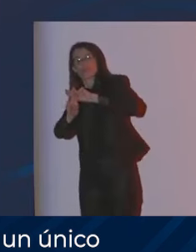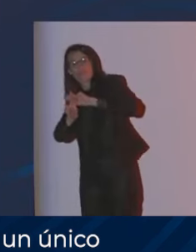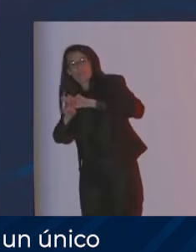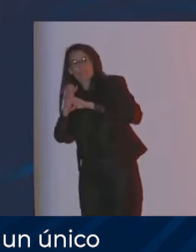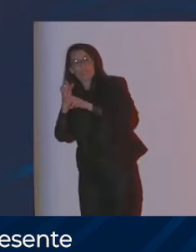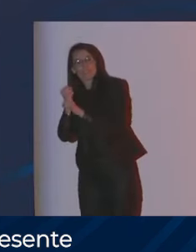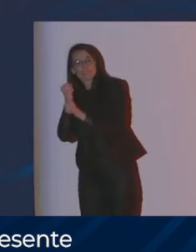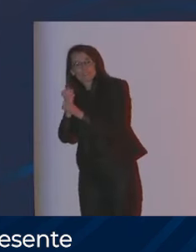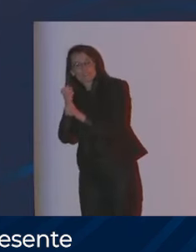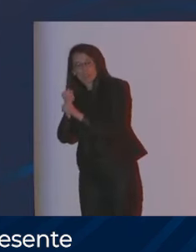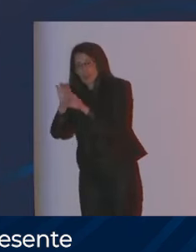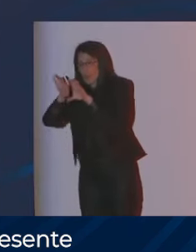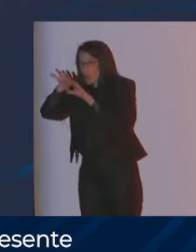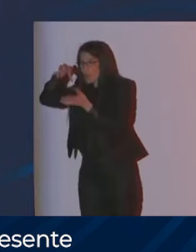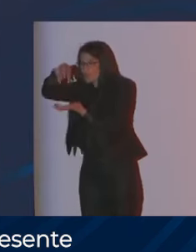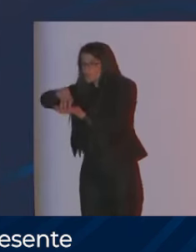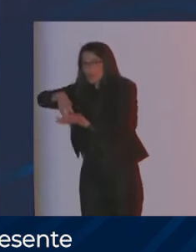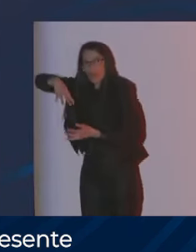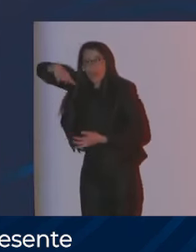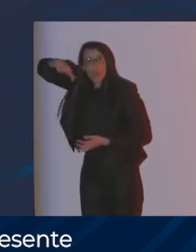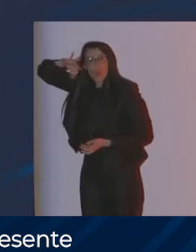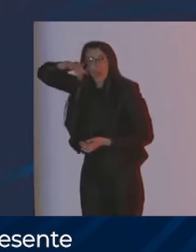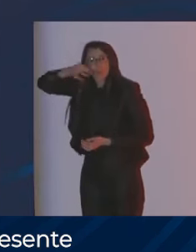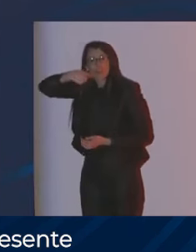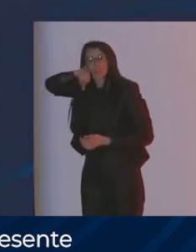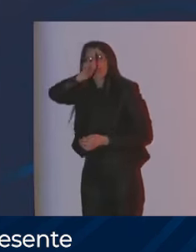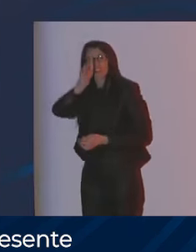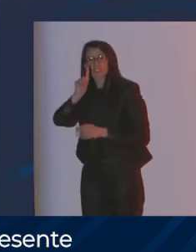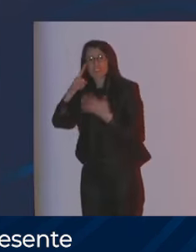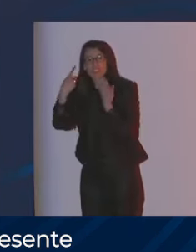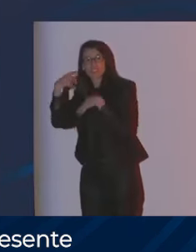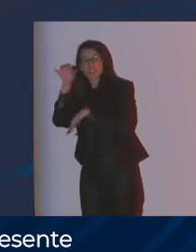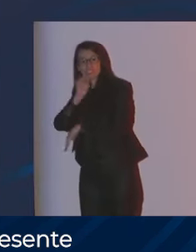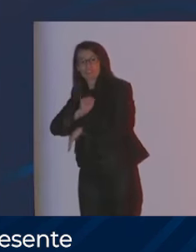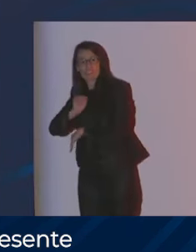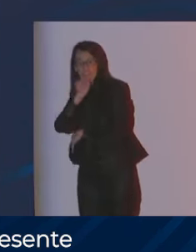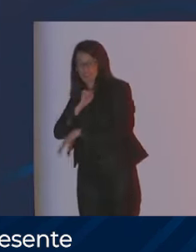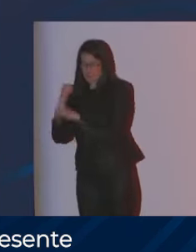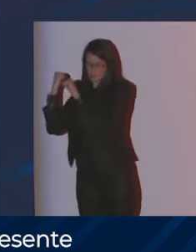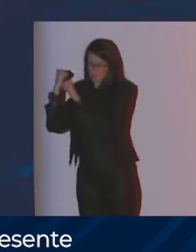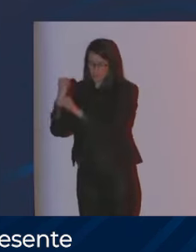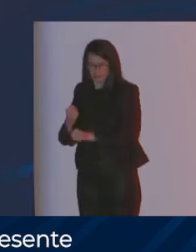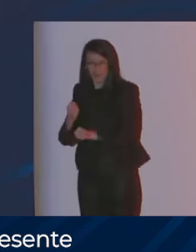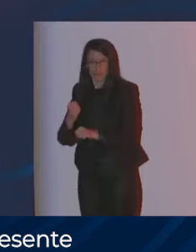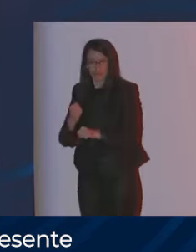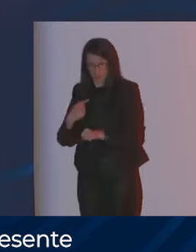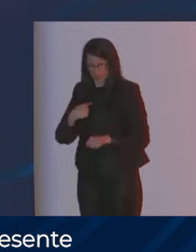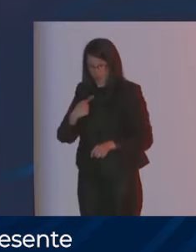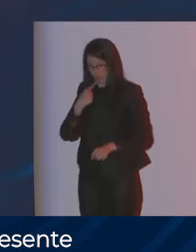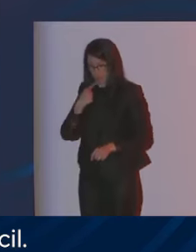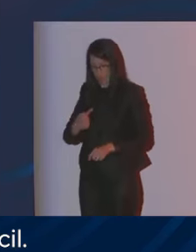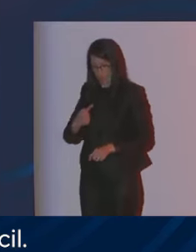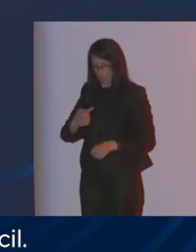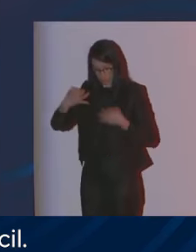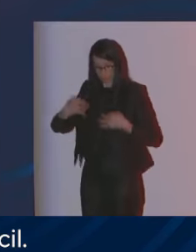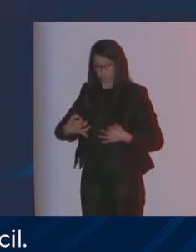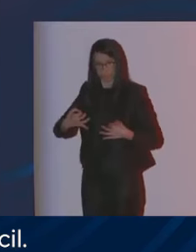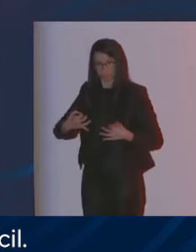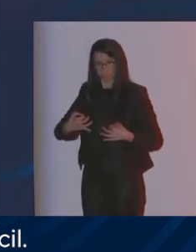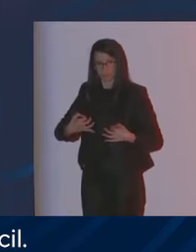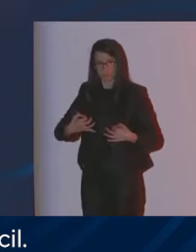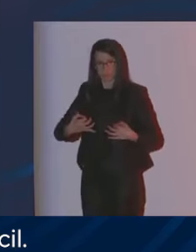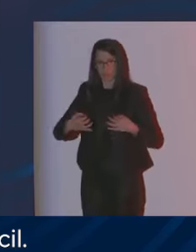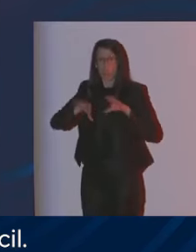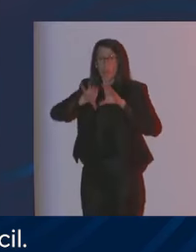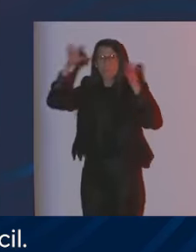como un único ente estos 160 años. Y les aseguro que cuando estás presente en casi